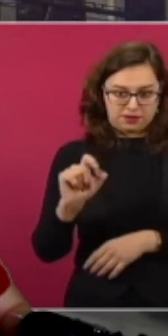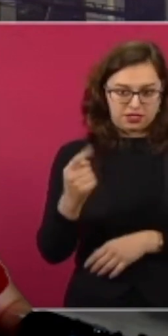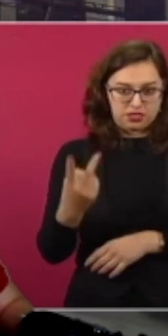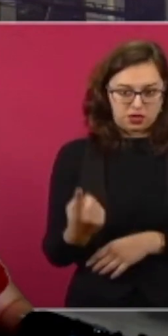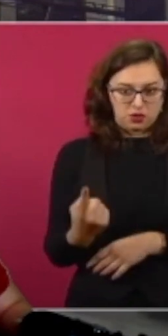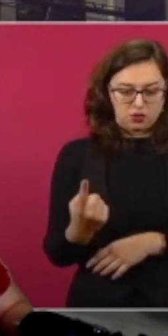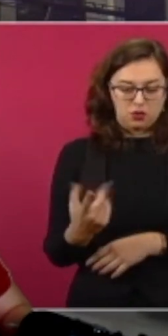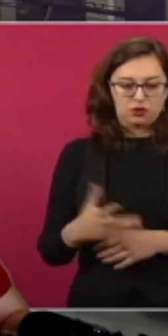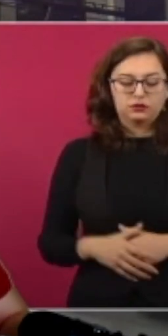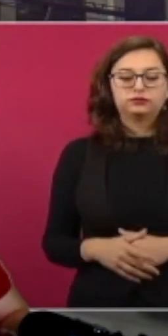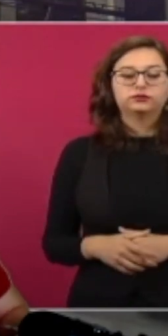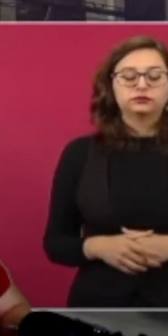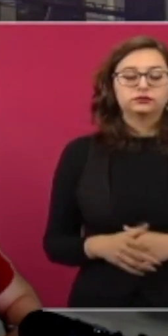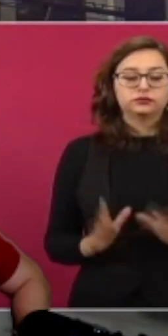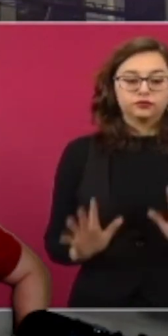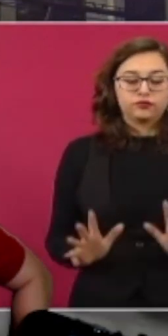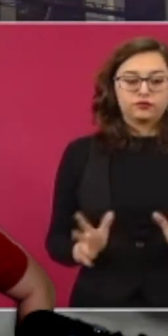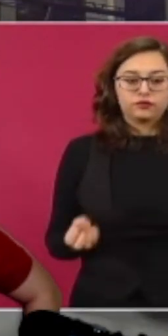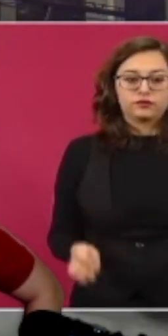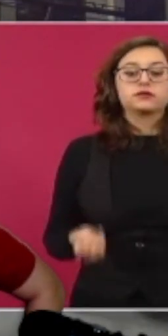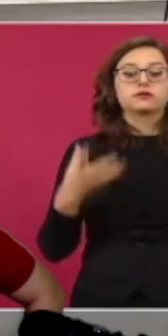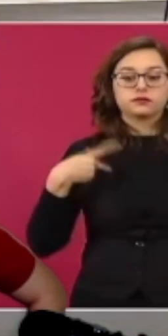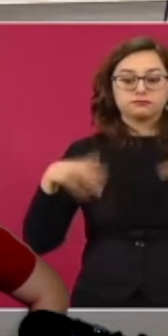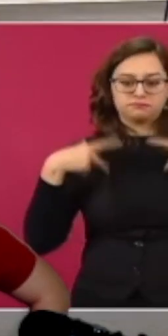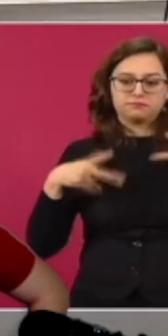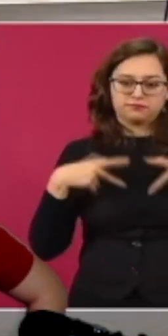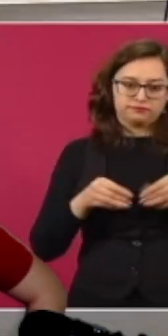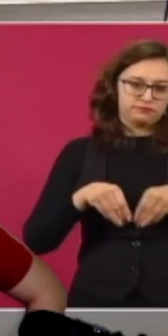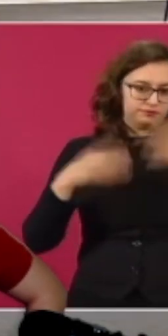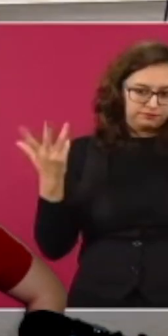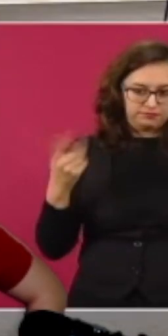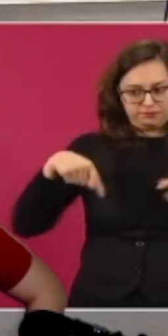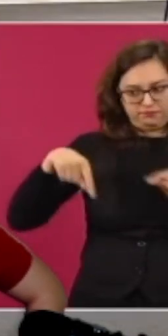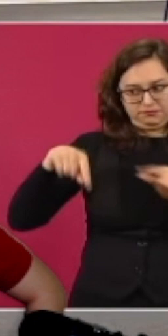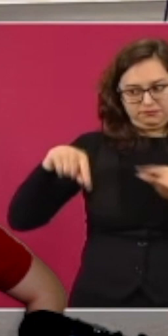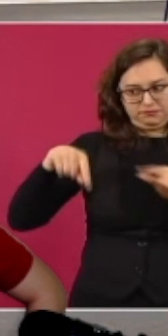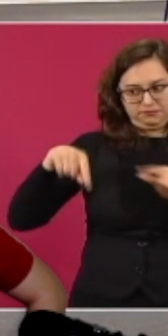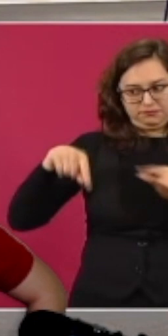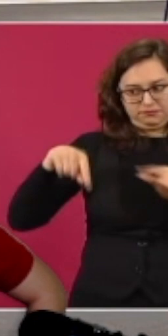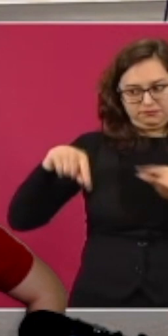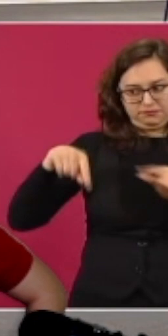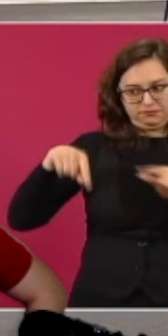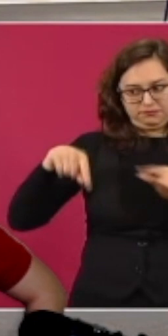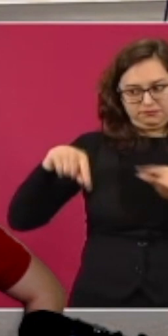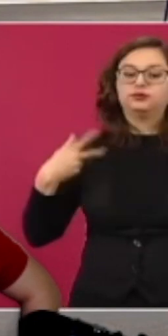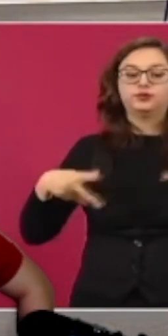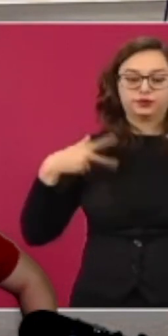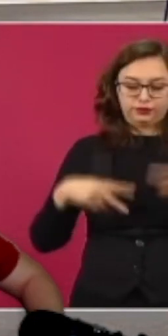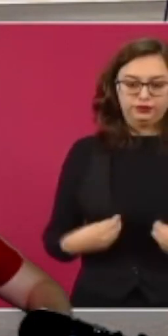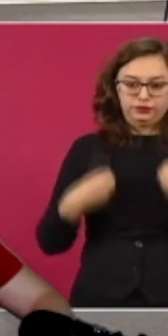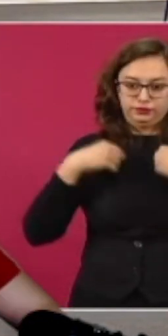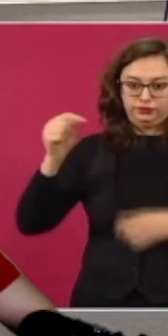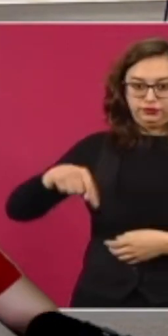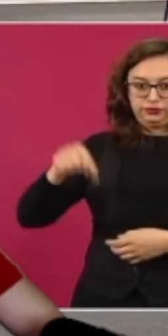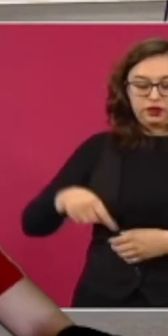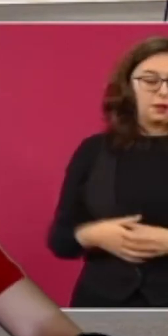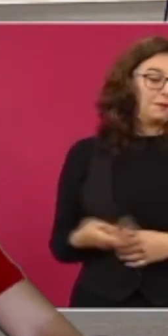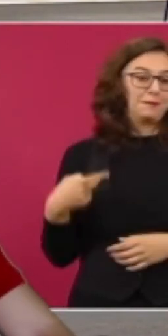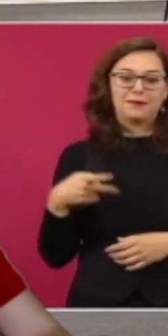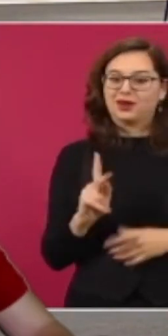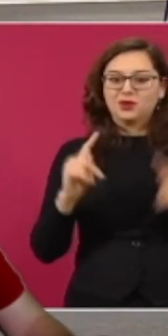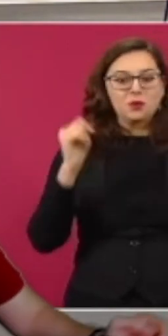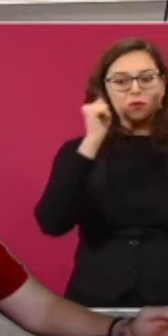verlo de acuerdo a la población. México tiene más población. De todas maneras, es